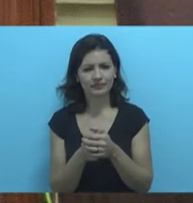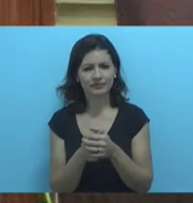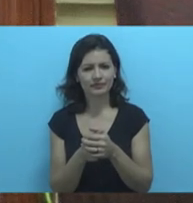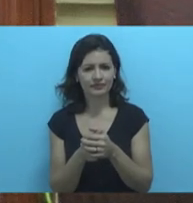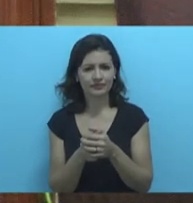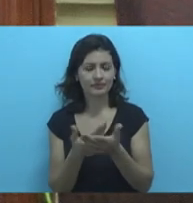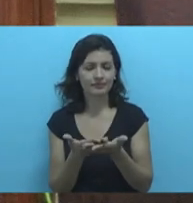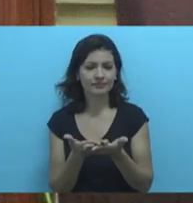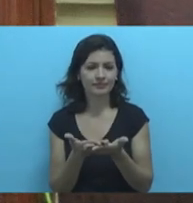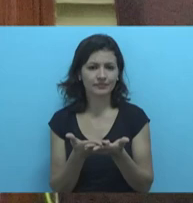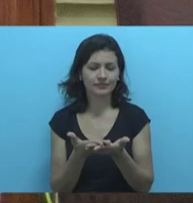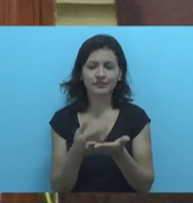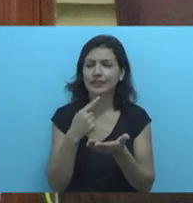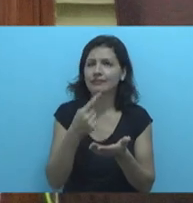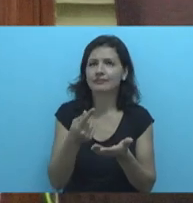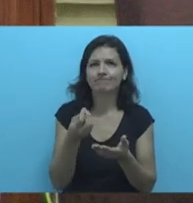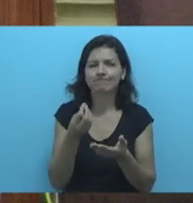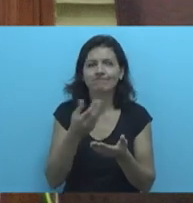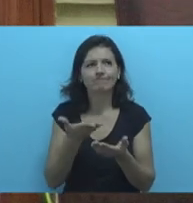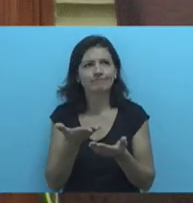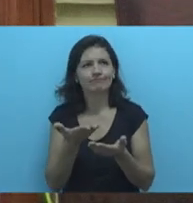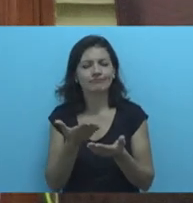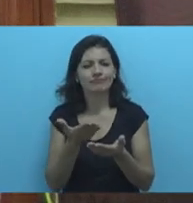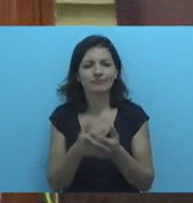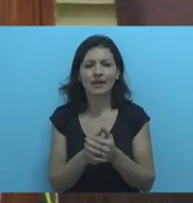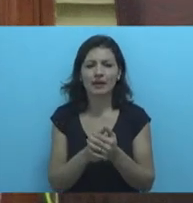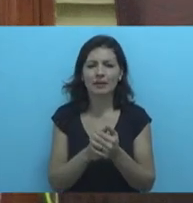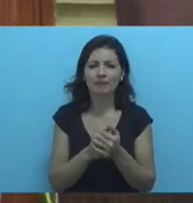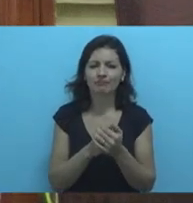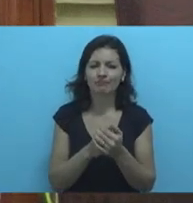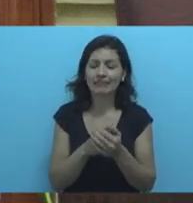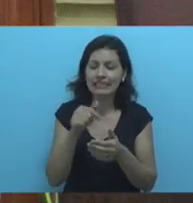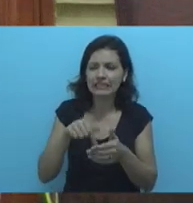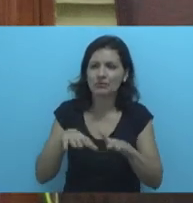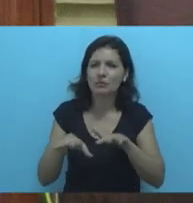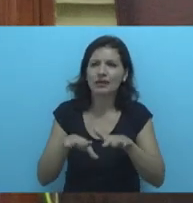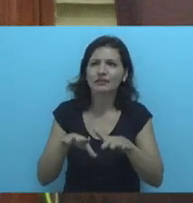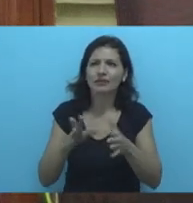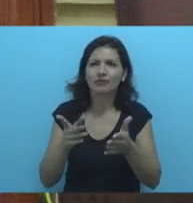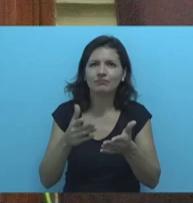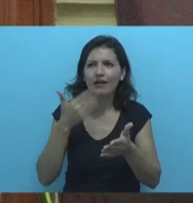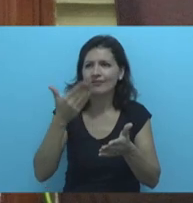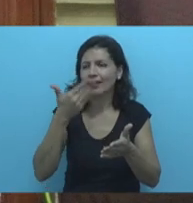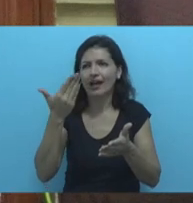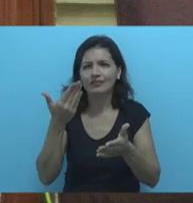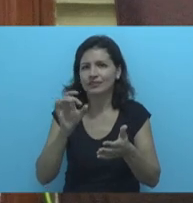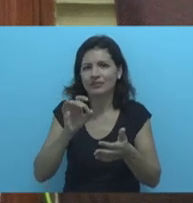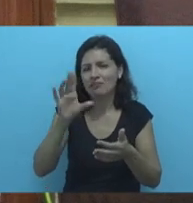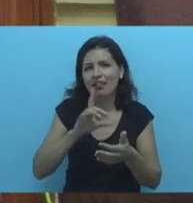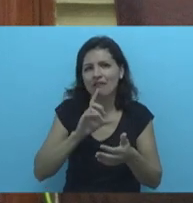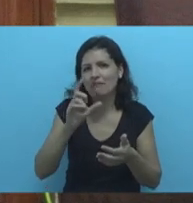¿Qué decir? Algo que decir que no sean solo palabras, ¿no? En un momento como el de hoy.